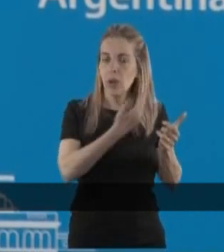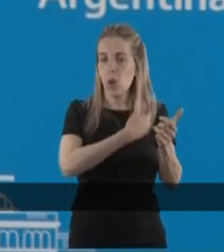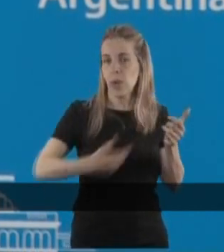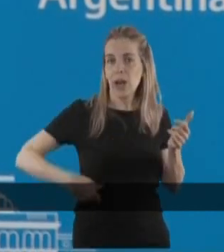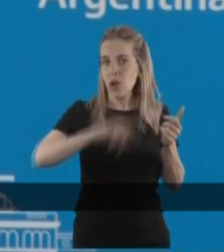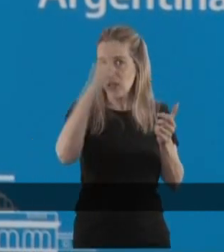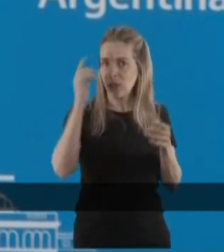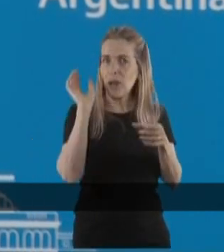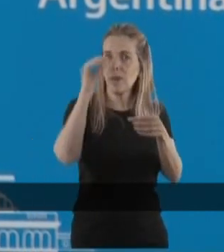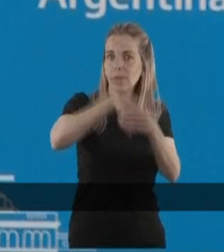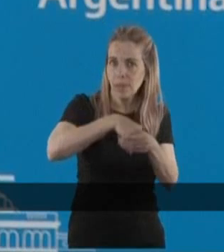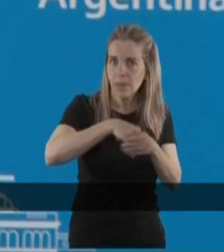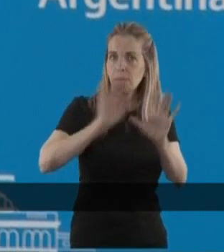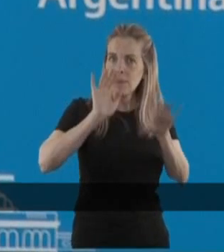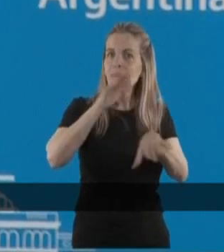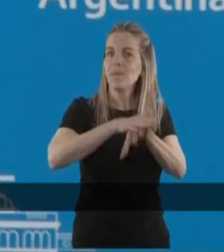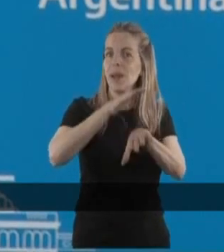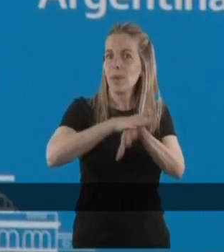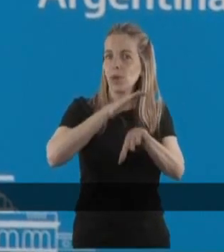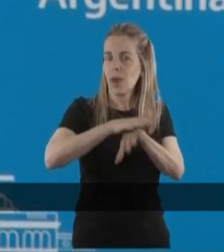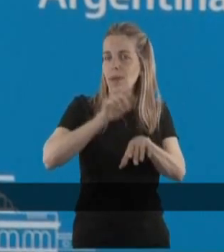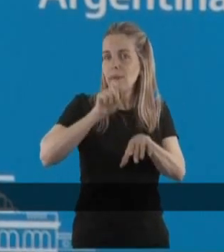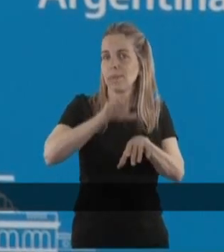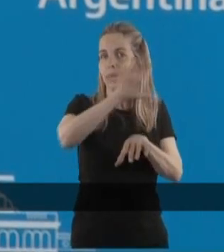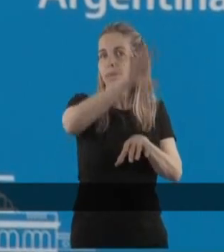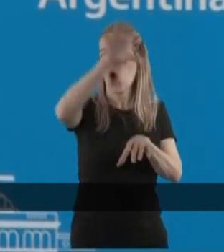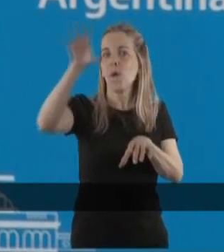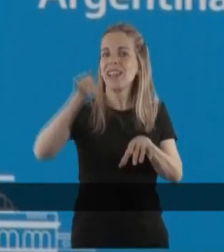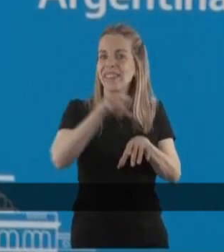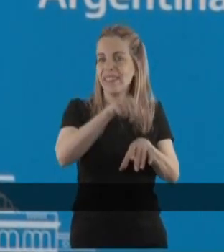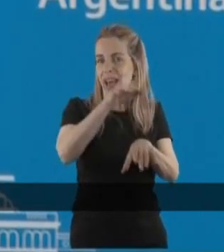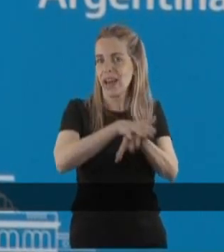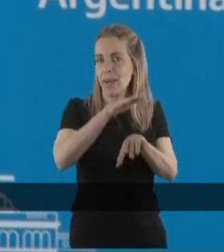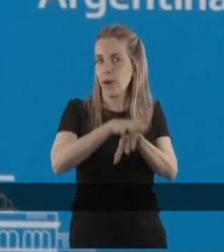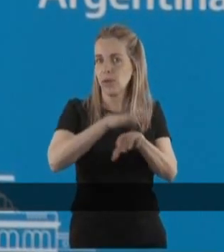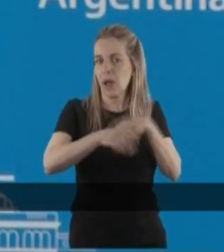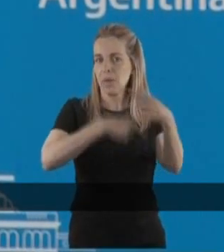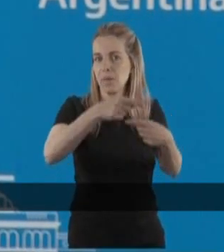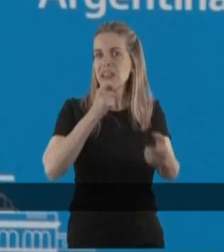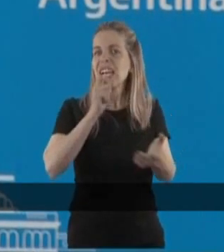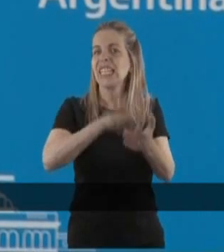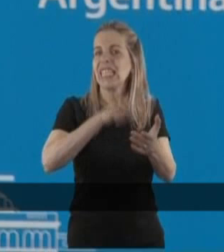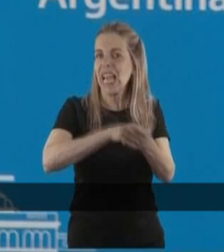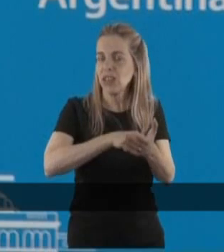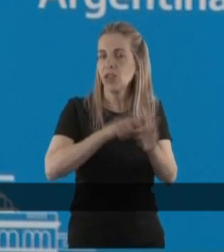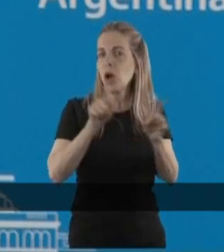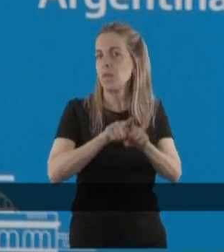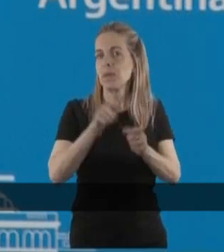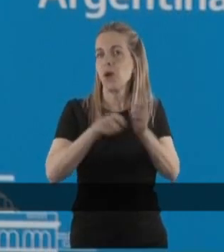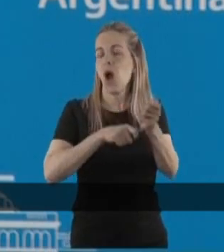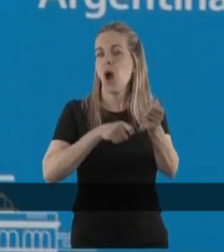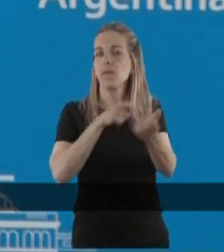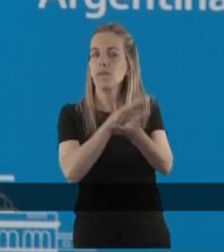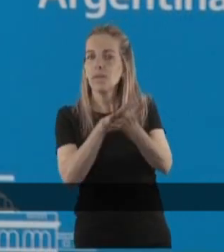tiene que intervenir. Es una responsabilidad primordial de las provincias, que son las que tienen que llevar adelante tanto el censo como las negociaciones con los diferentes